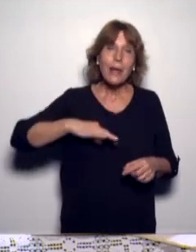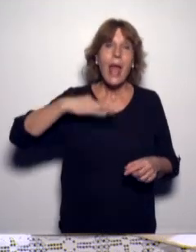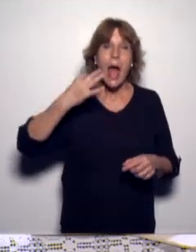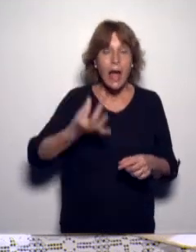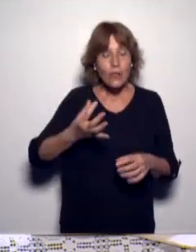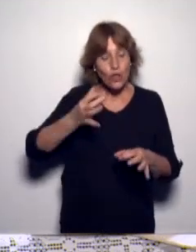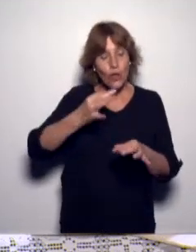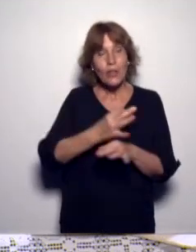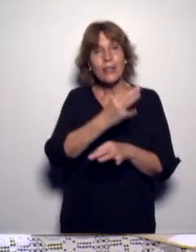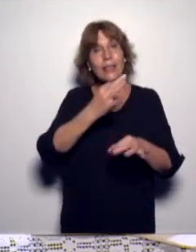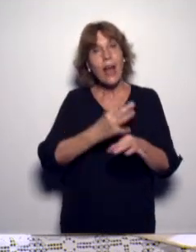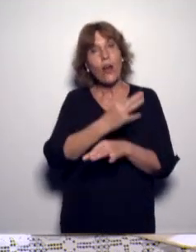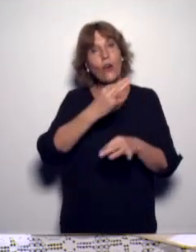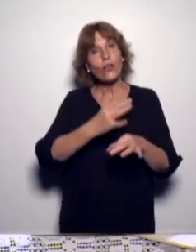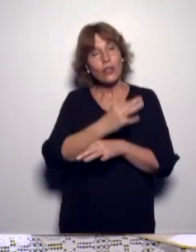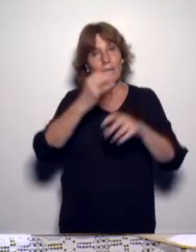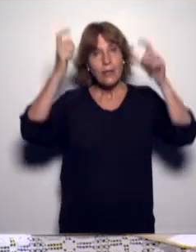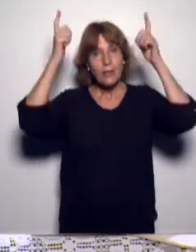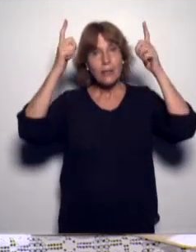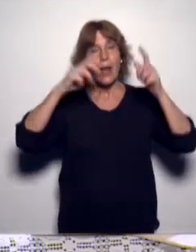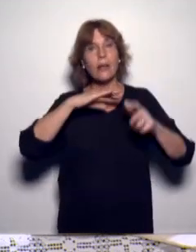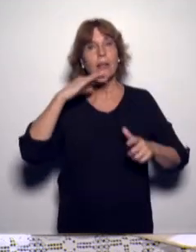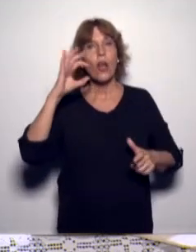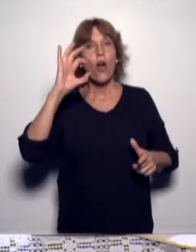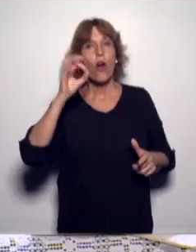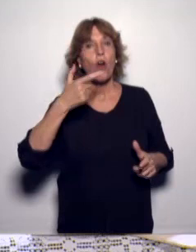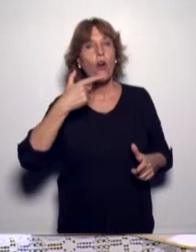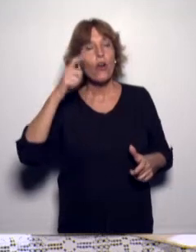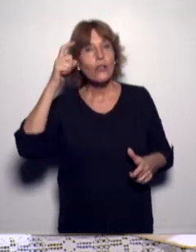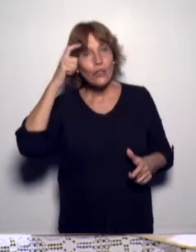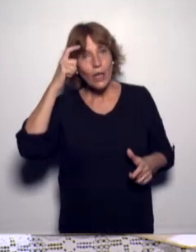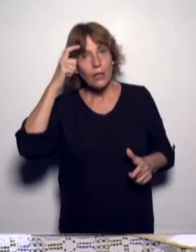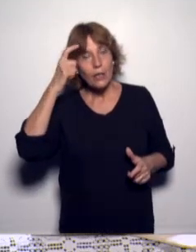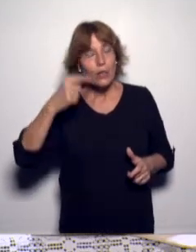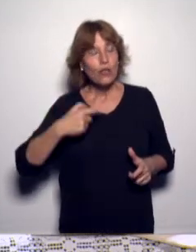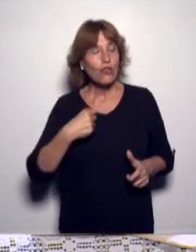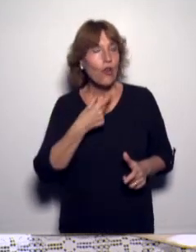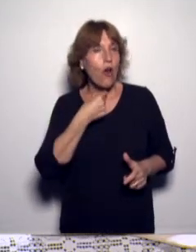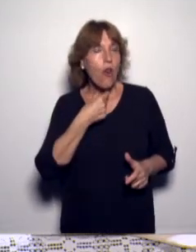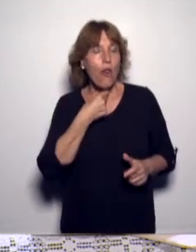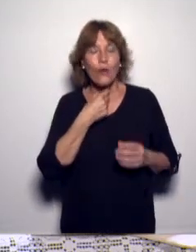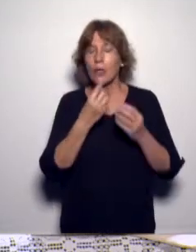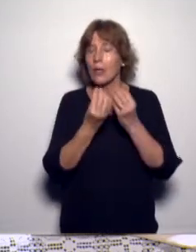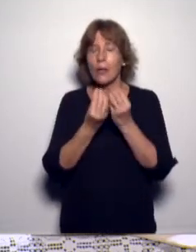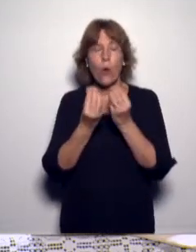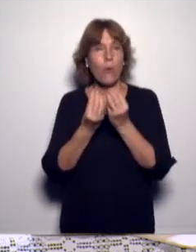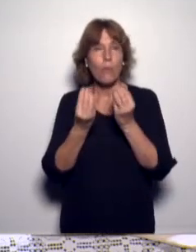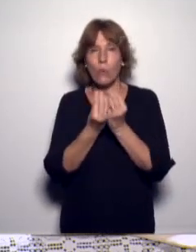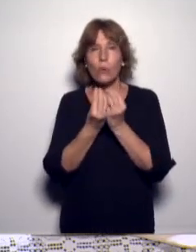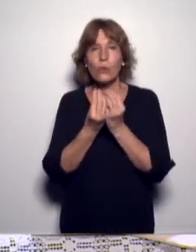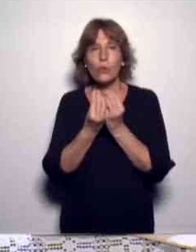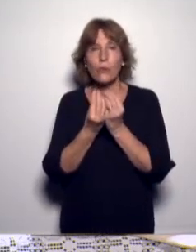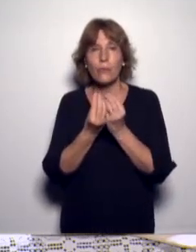Y les recomiendo eso, que así como seguramente, ciertamente,